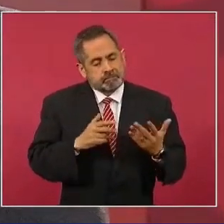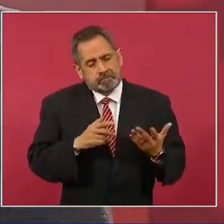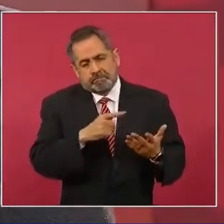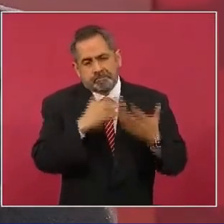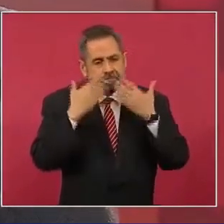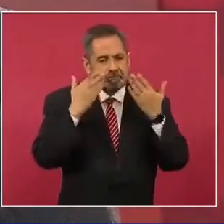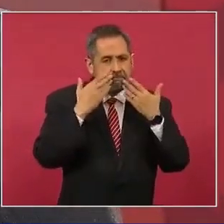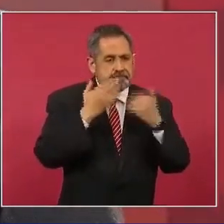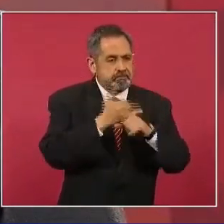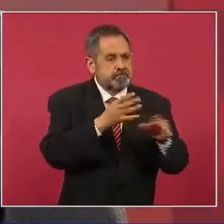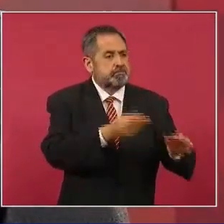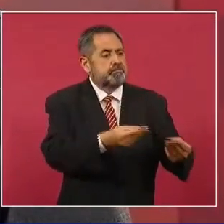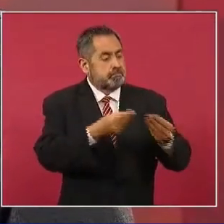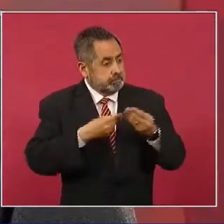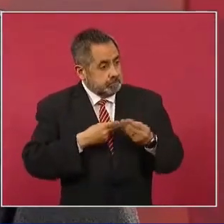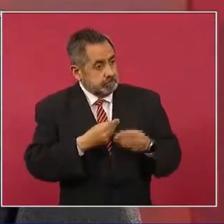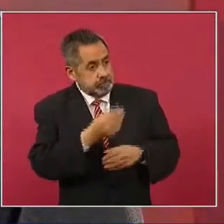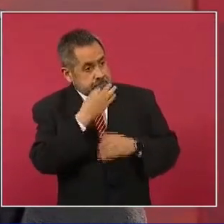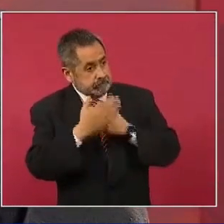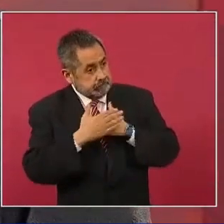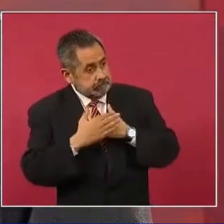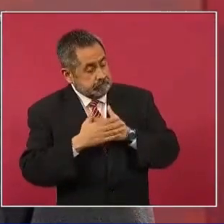amabilidad de informarnos.